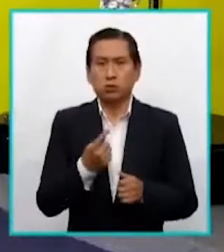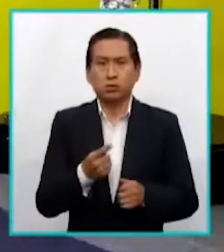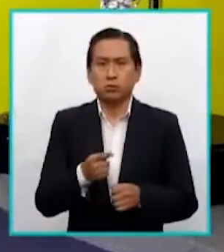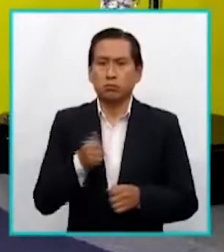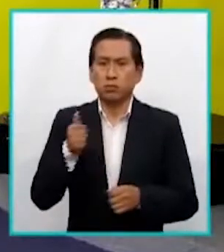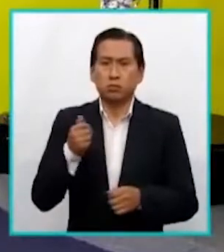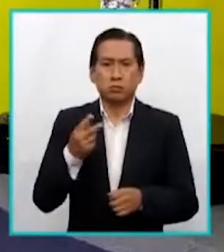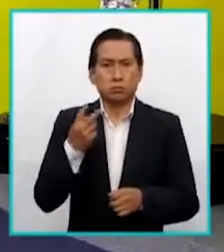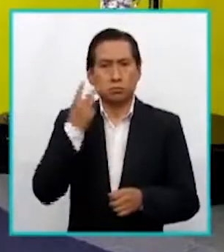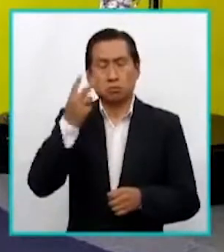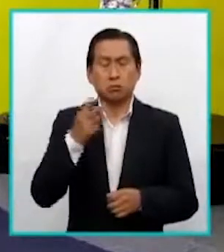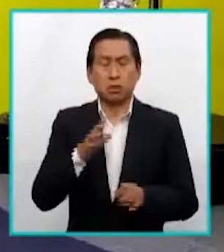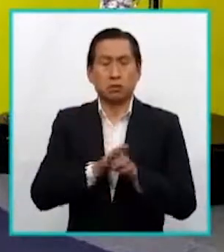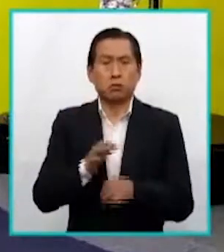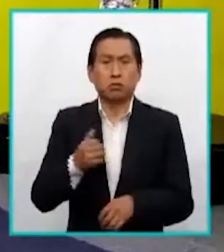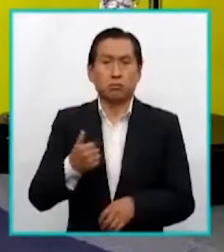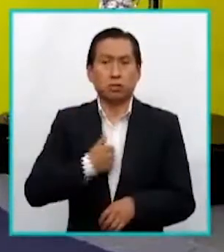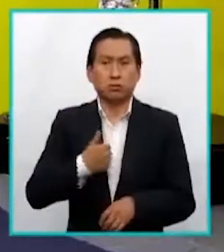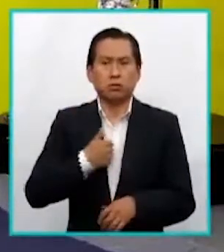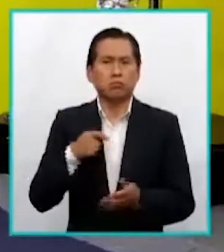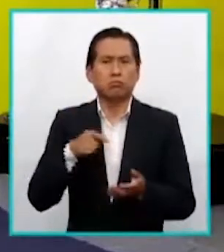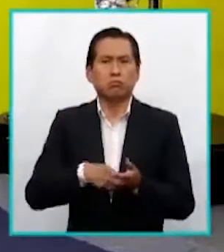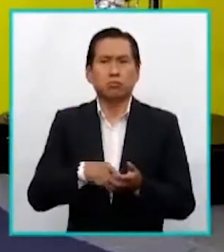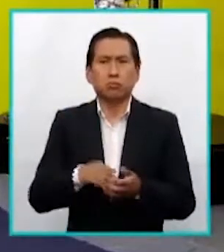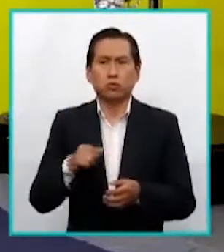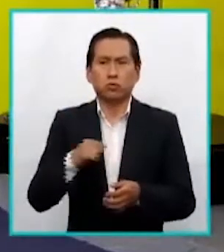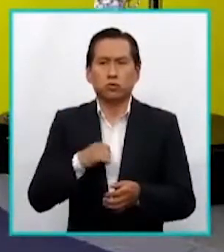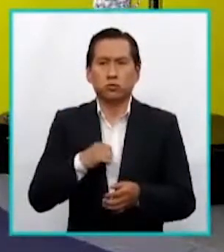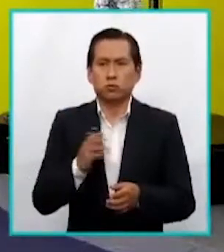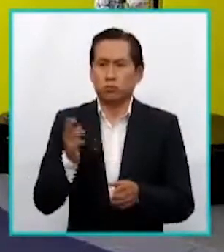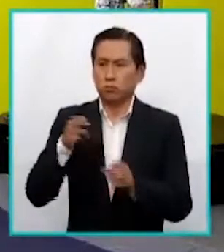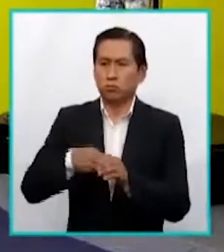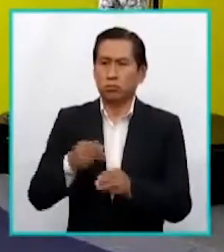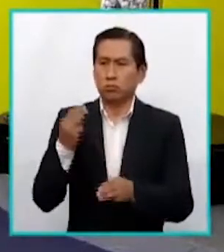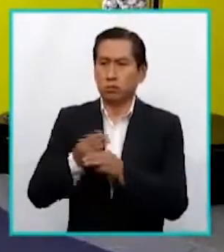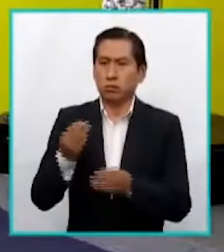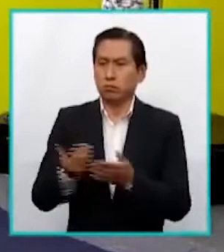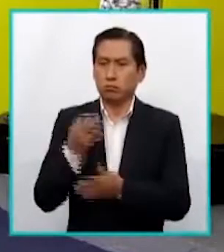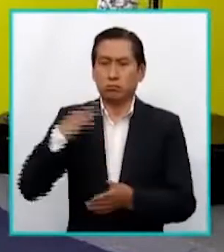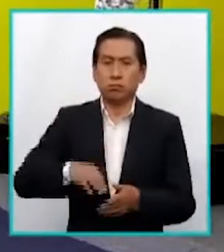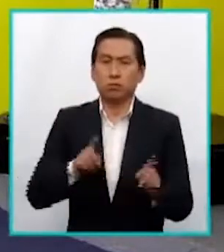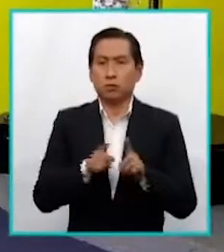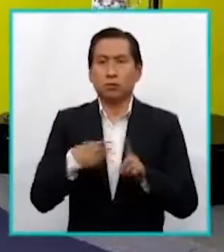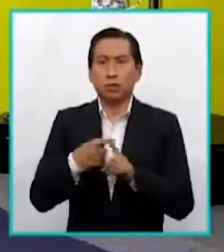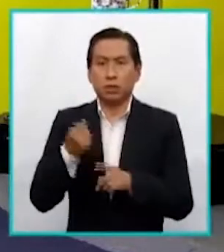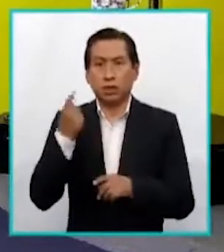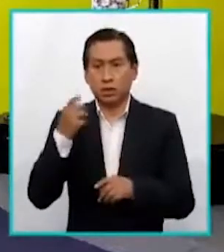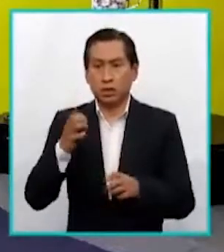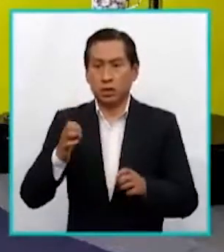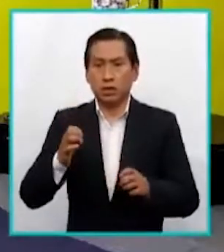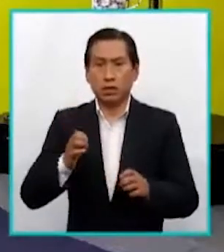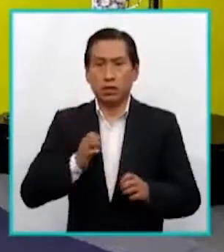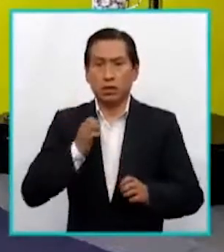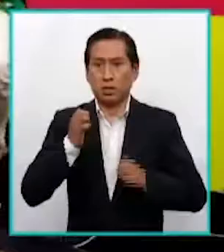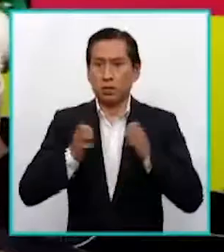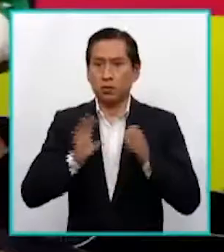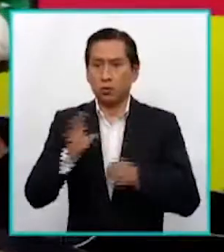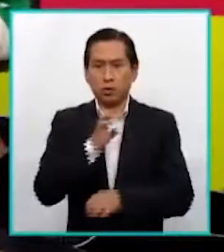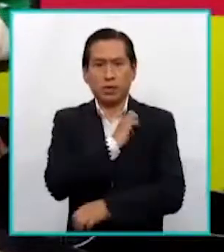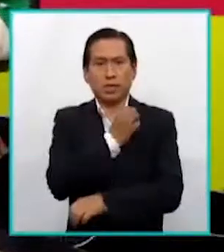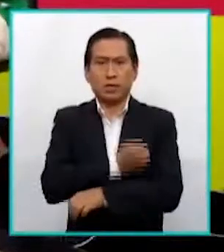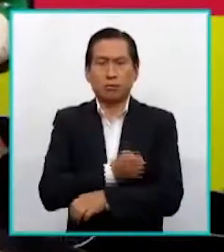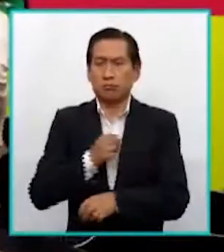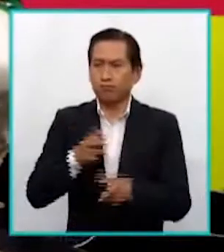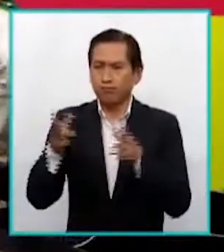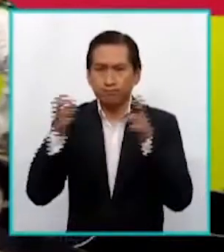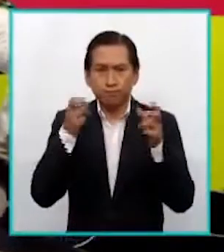dar su visión. Yo, como te digo, para mí es subirme a los micros, ganar dinero, pero a la vez entender la energía y las vibras de la gente, porque eso me